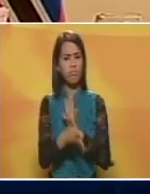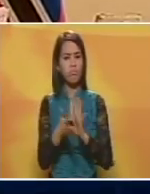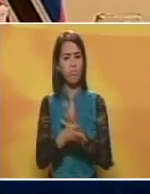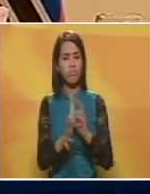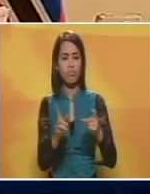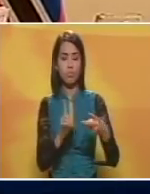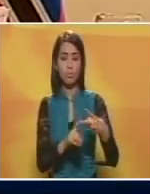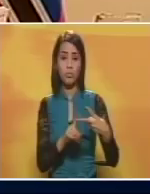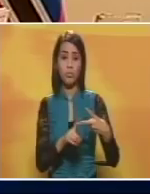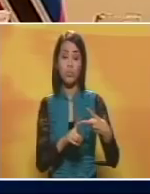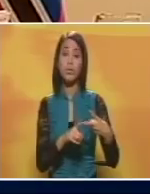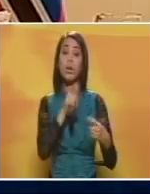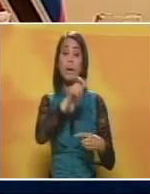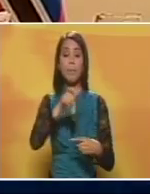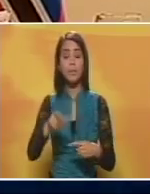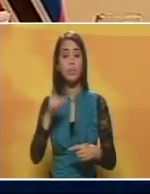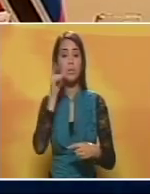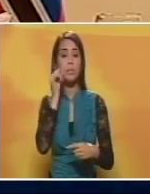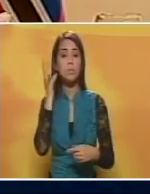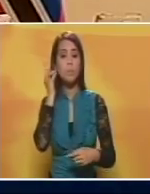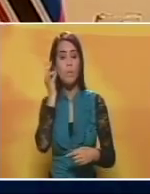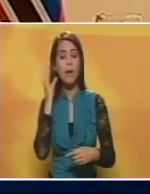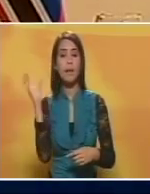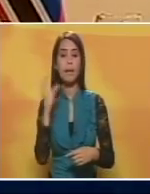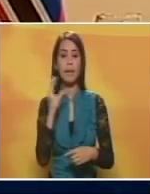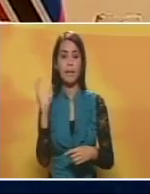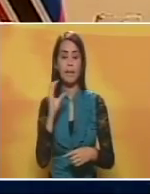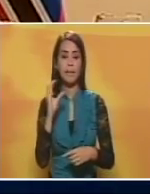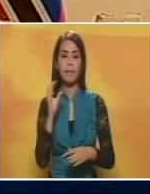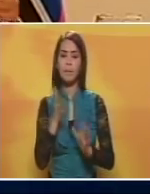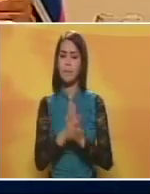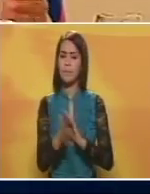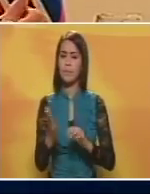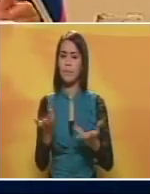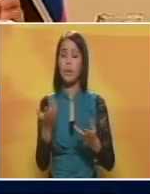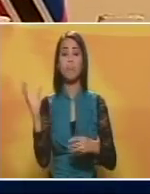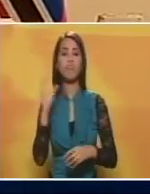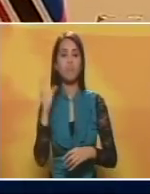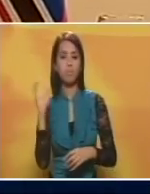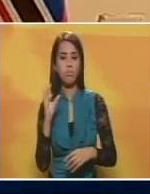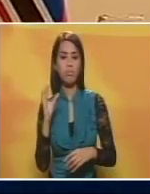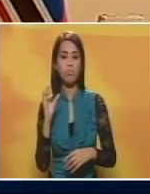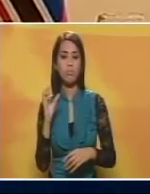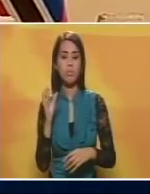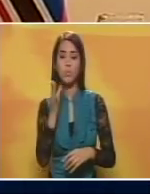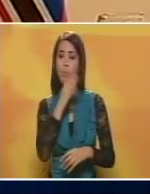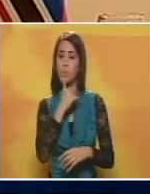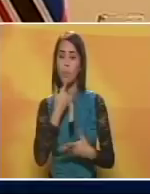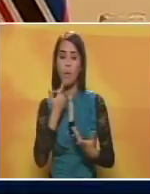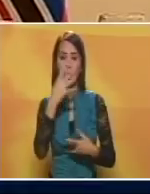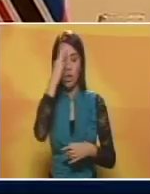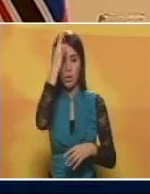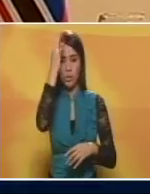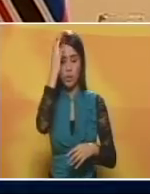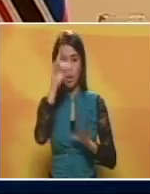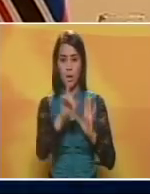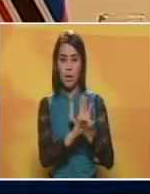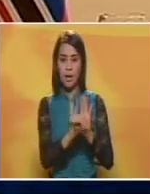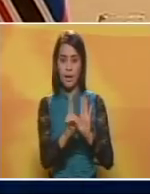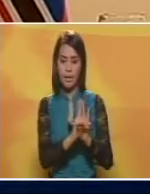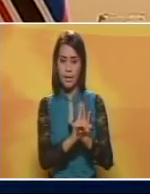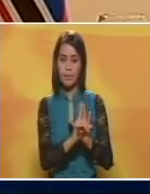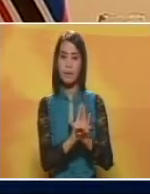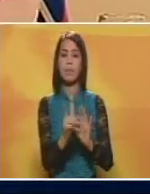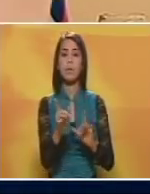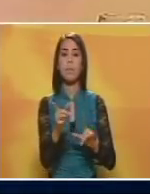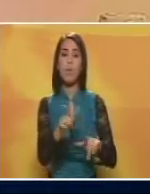los electores y las electoras de Distrito Capital, puesto que en Distrito Capital no tenemos consejos legislativos